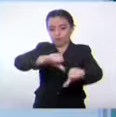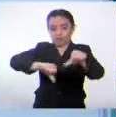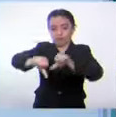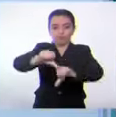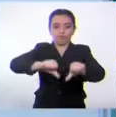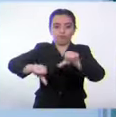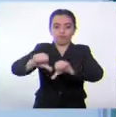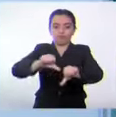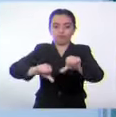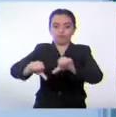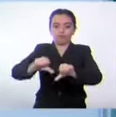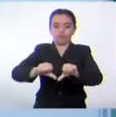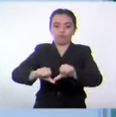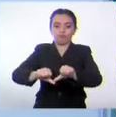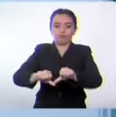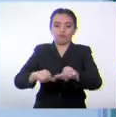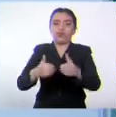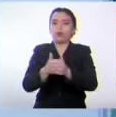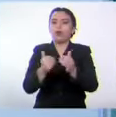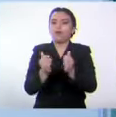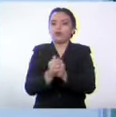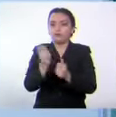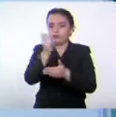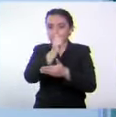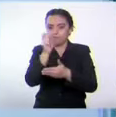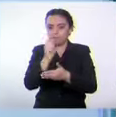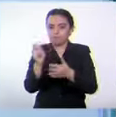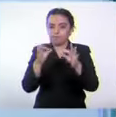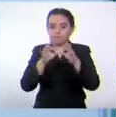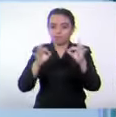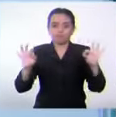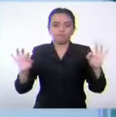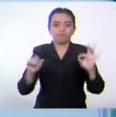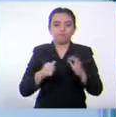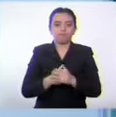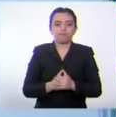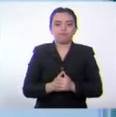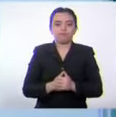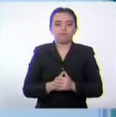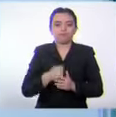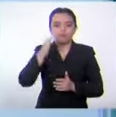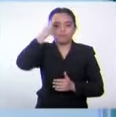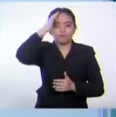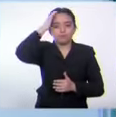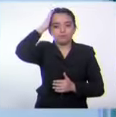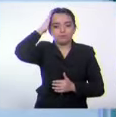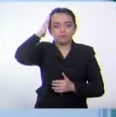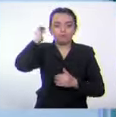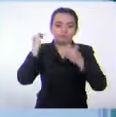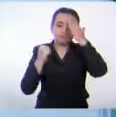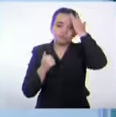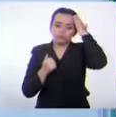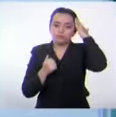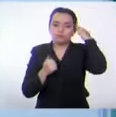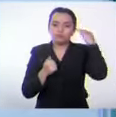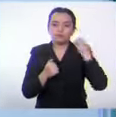bien, resolvamos el problema. Nos dicen que tenemos 4 gramos de